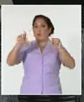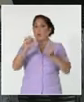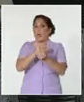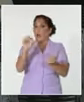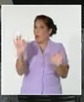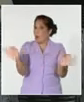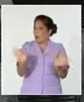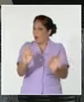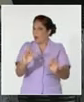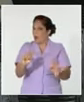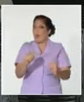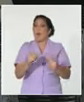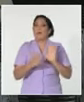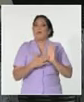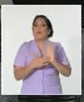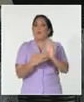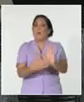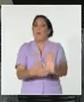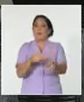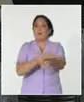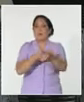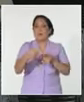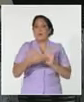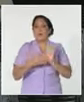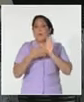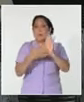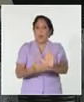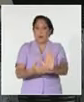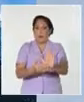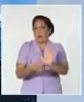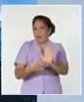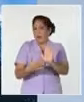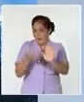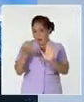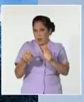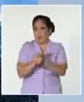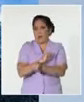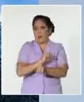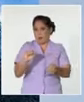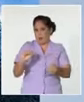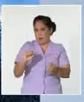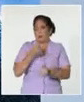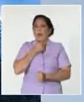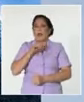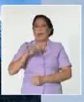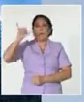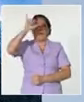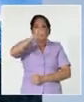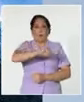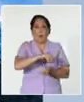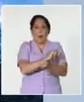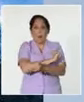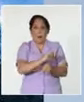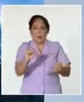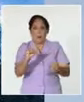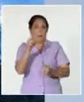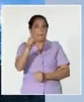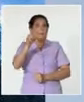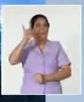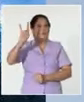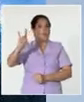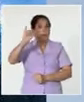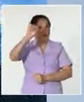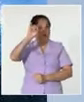los hechos que ocurrían a bordo de las aeronaves, actos violentos y otras cosas. Es hasta el año